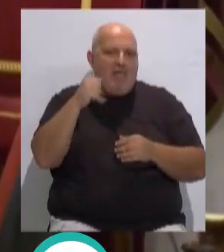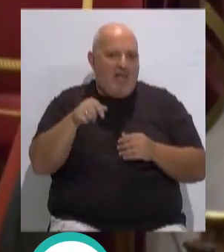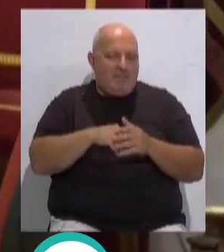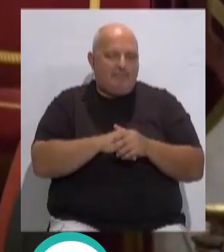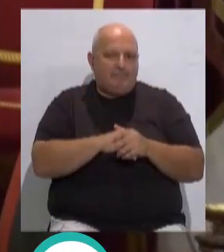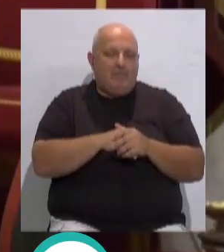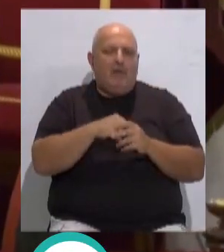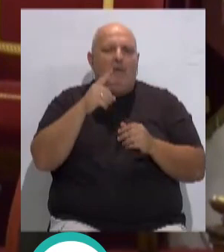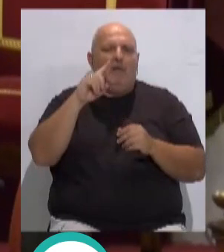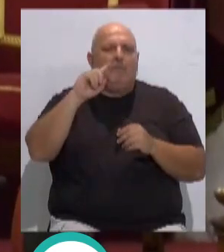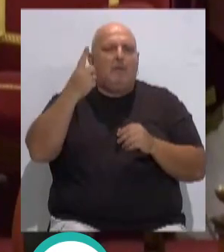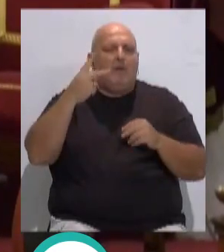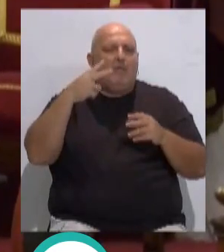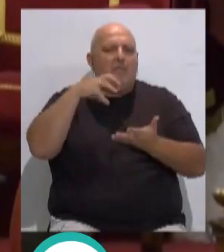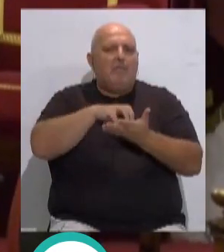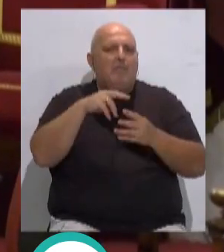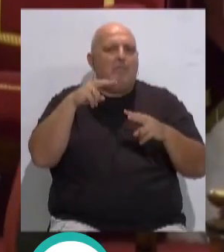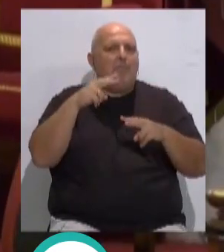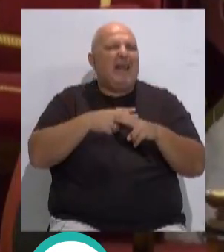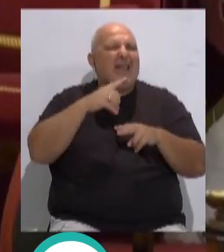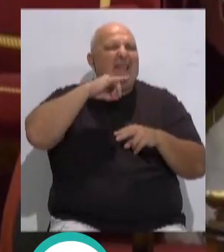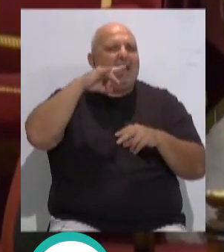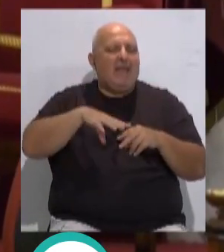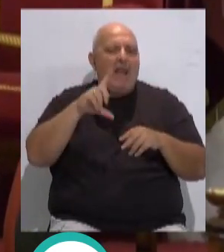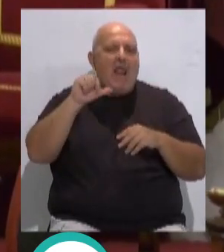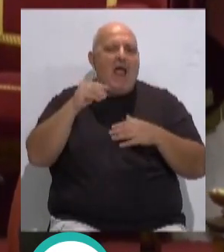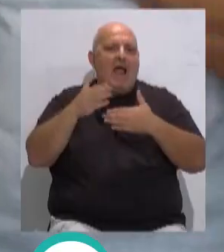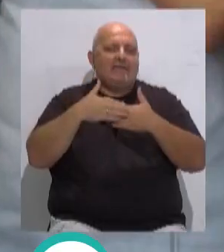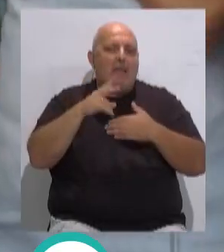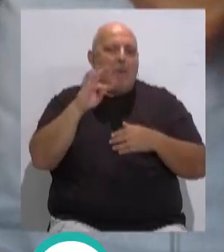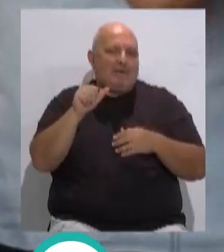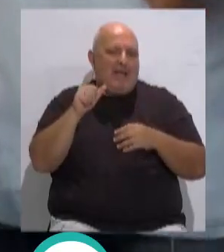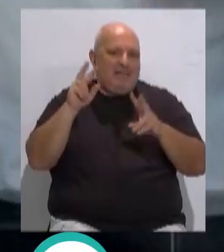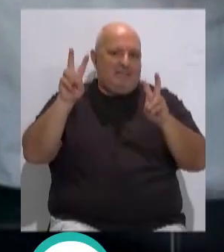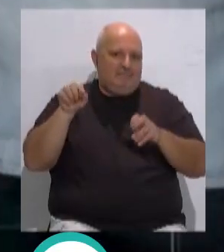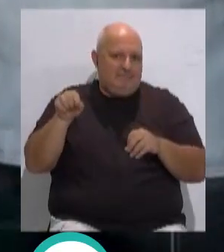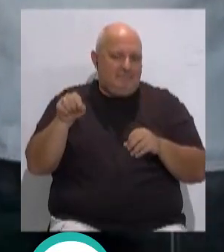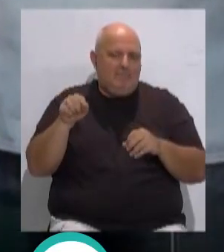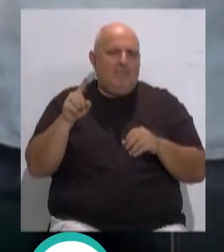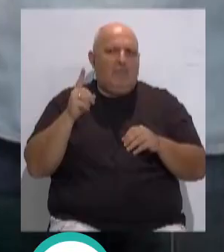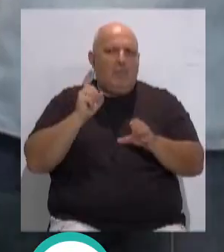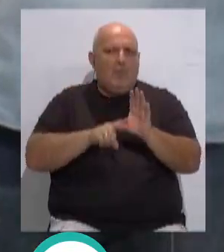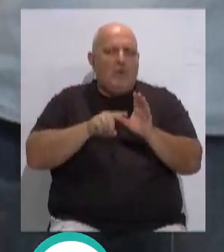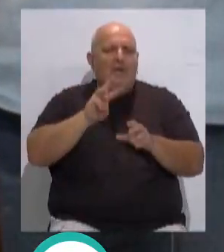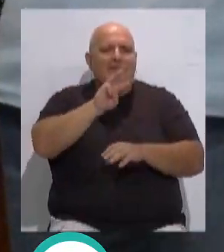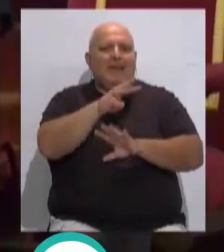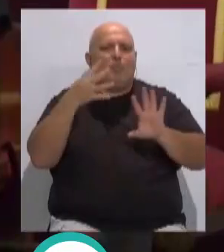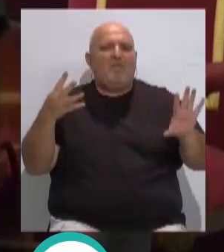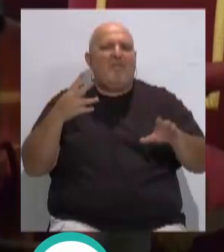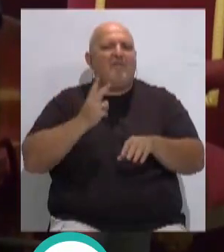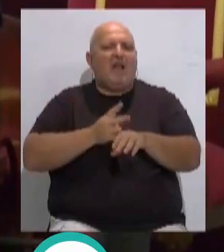La votación popular del mejor establecimiento gaditano ha sido para el bar La Casa Puerta. En esta edición han participado 39